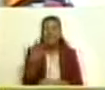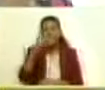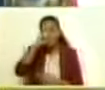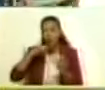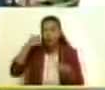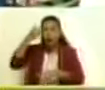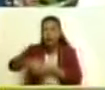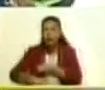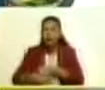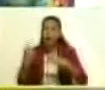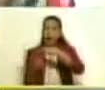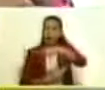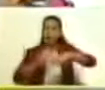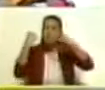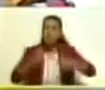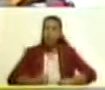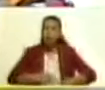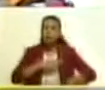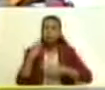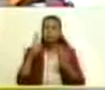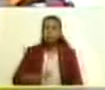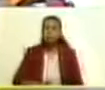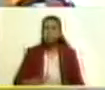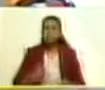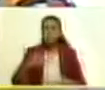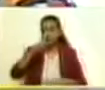años de la rebelión y la masacre.